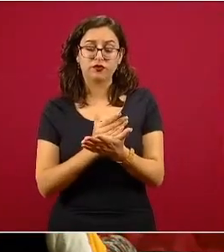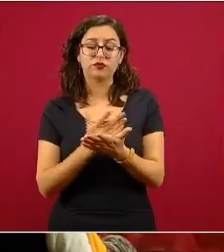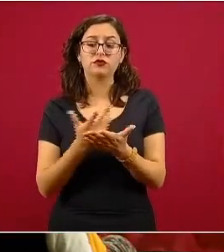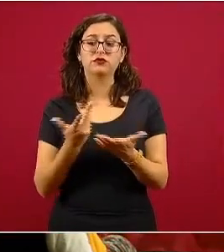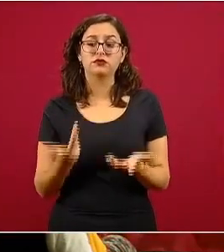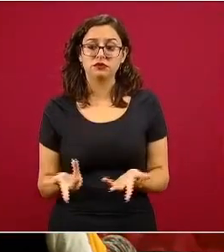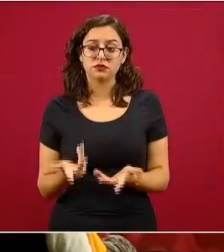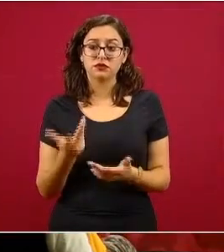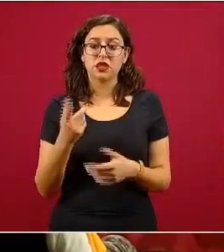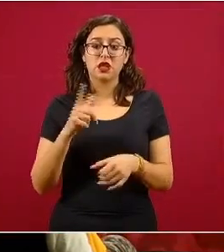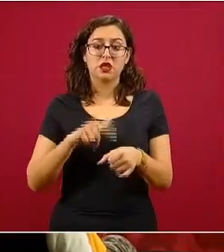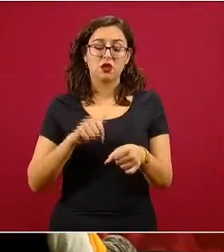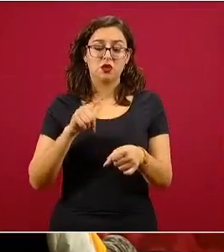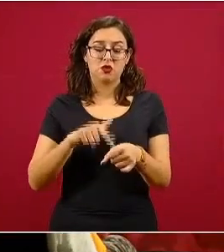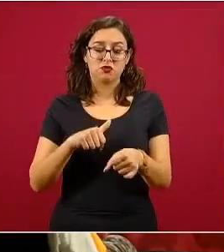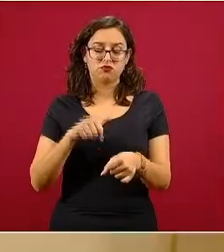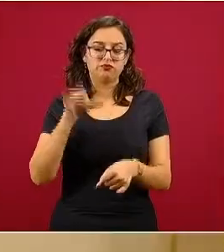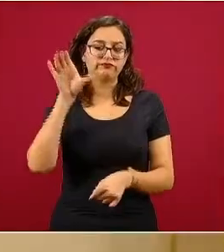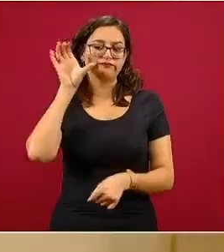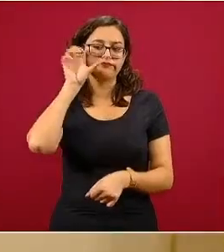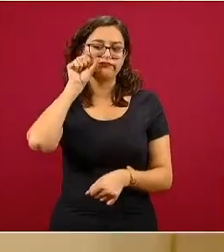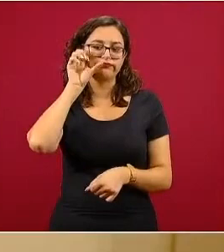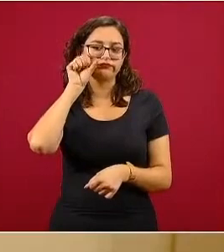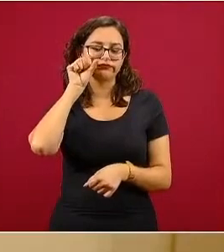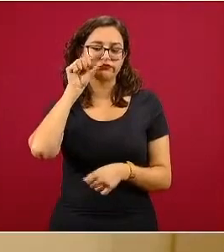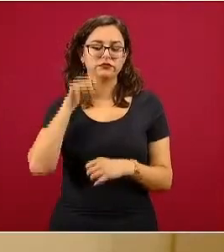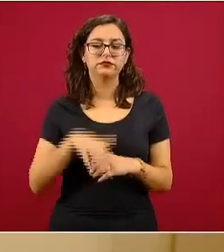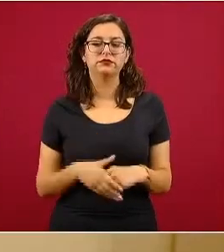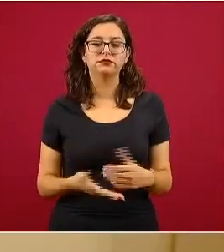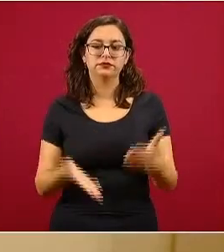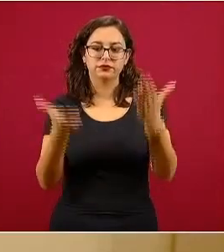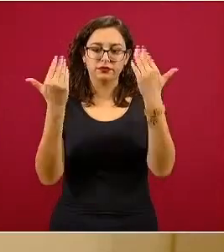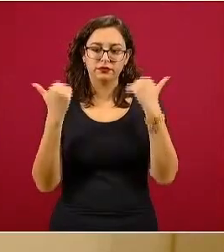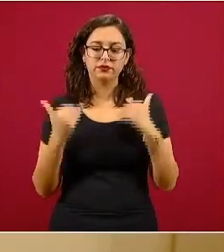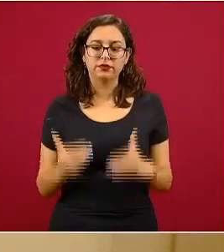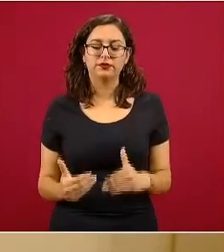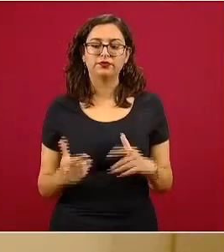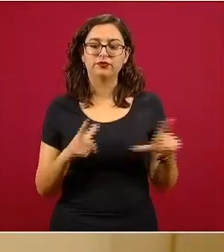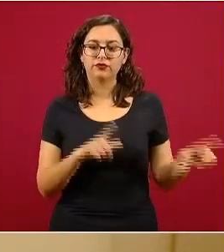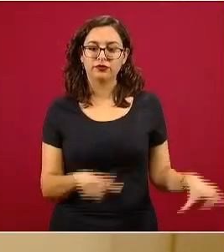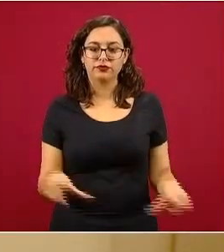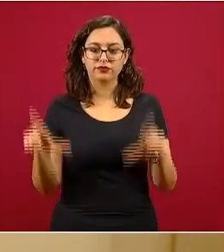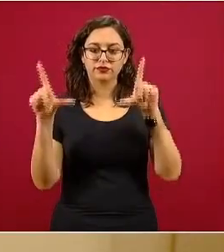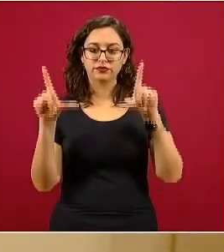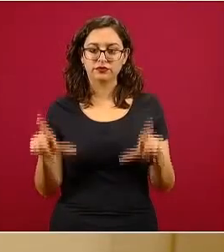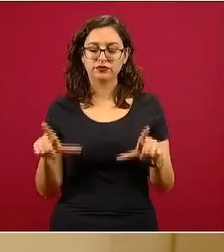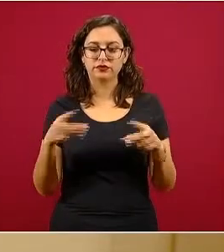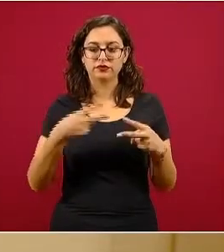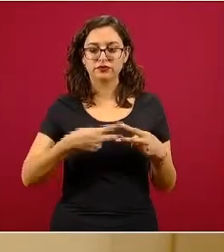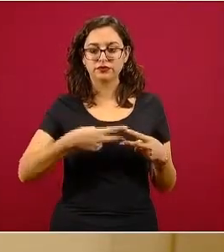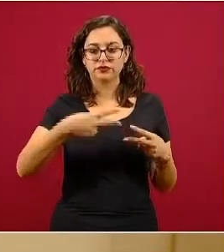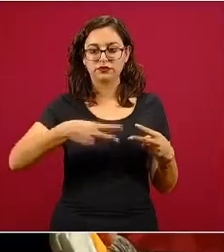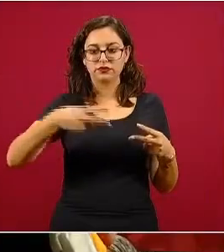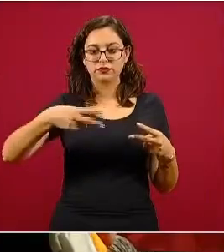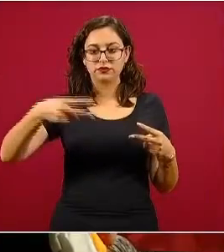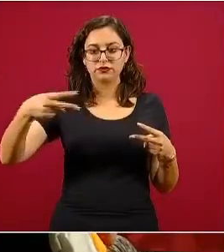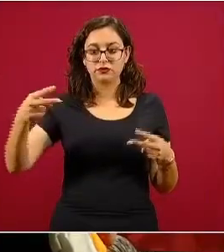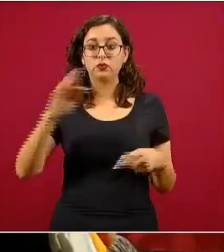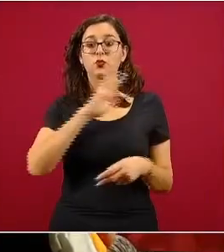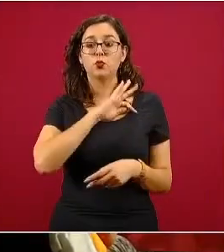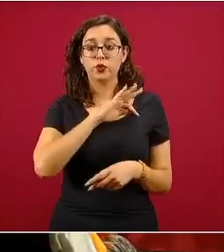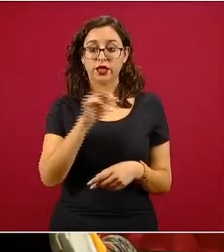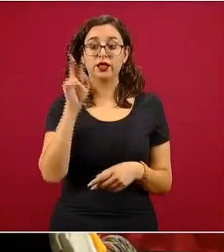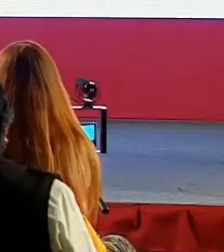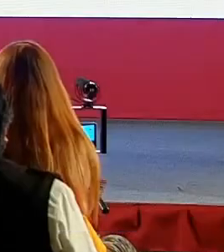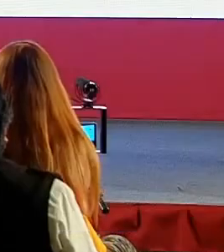ocupación, están en semáforo naranja. Veamos por favor en la siguiente la tendencia de sus hospitalizaciones. Aquí podemos